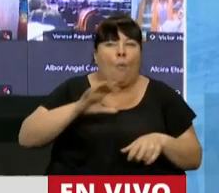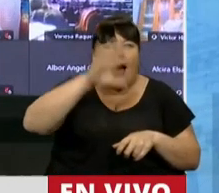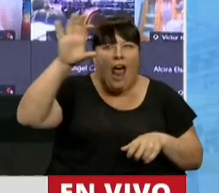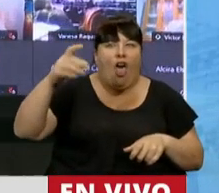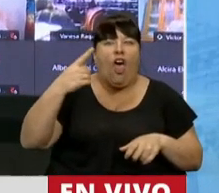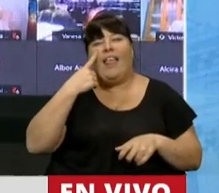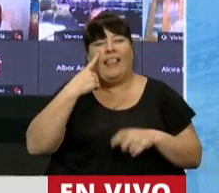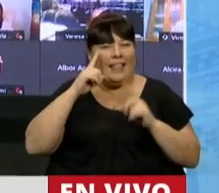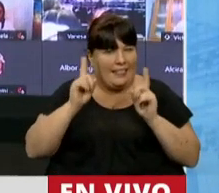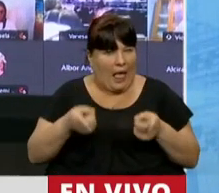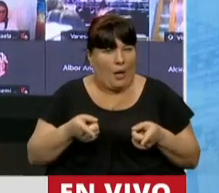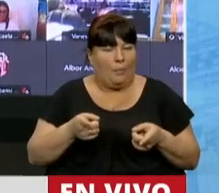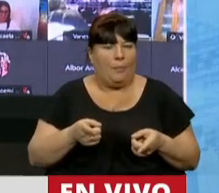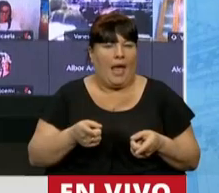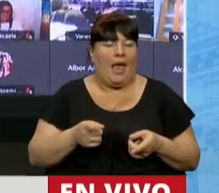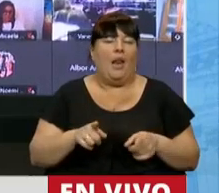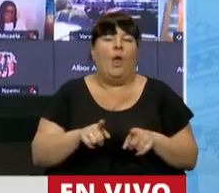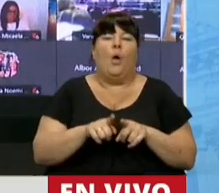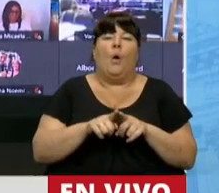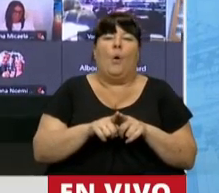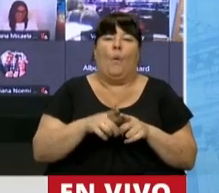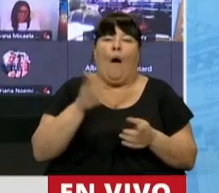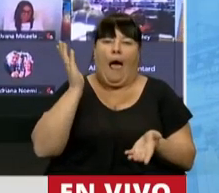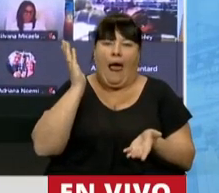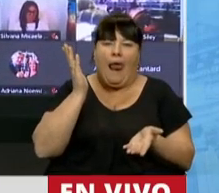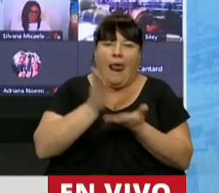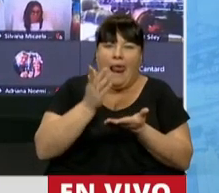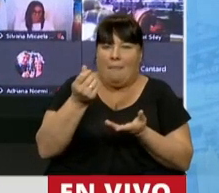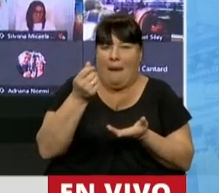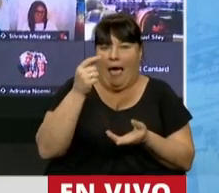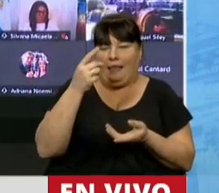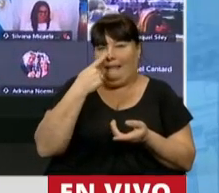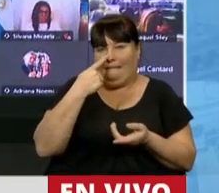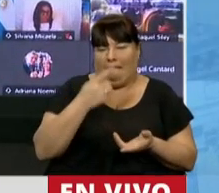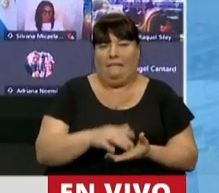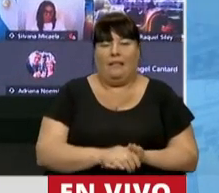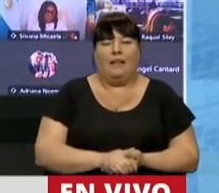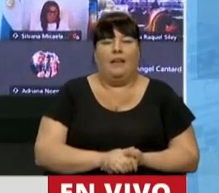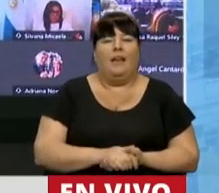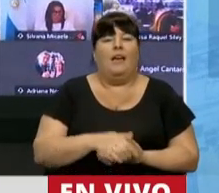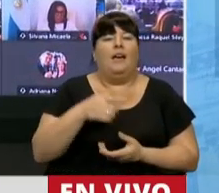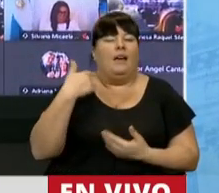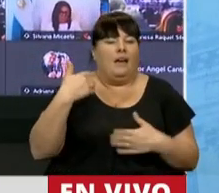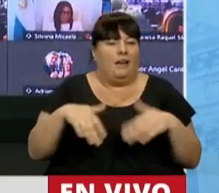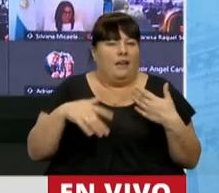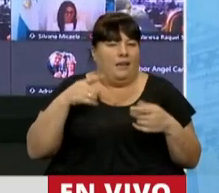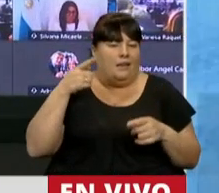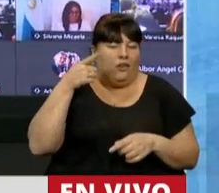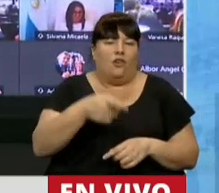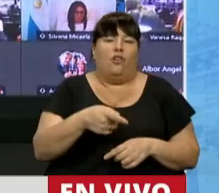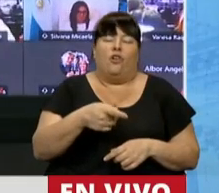disponga arbitrariamente de los recursos públicos de los argentinos,